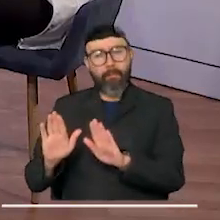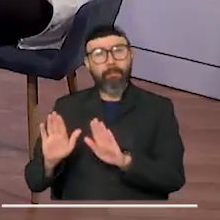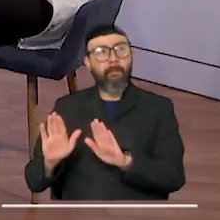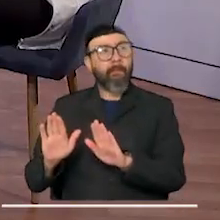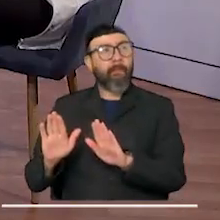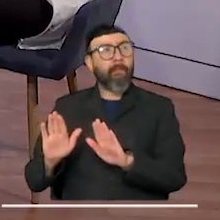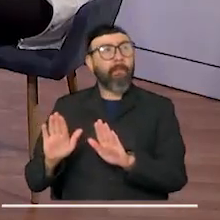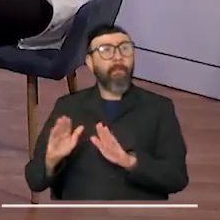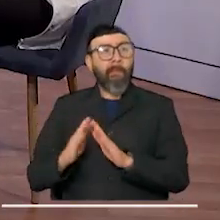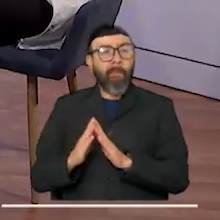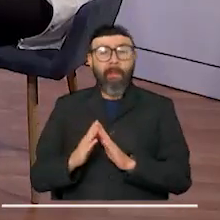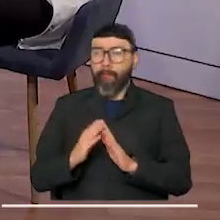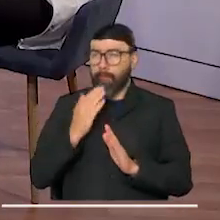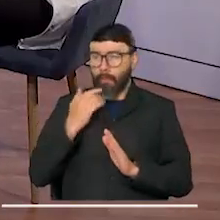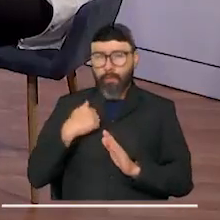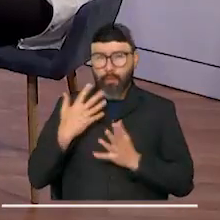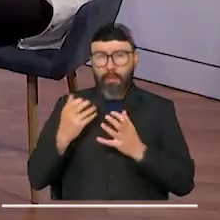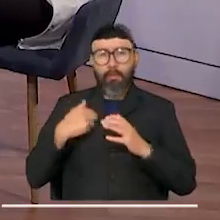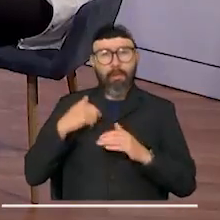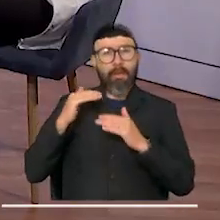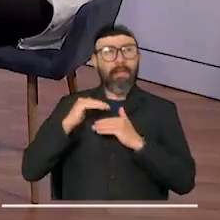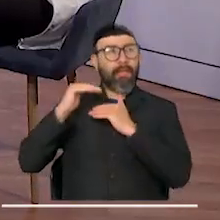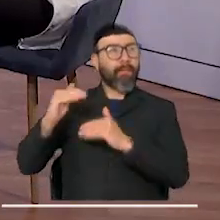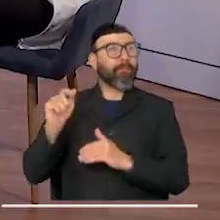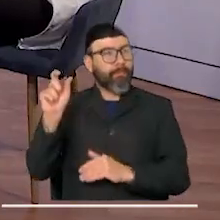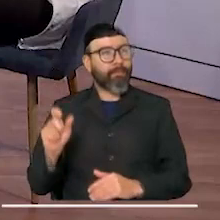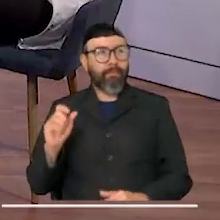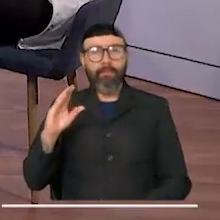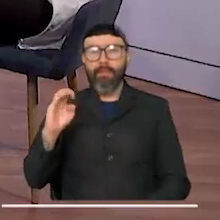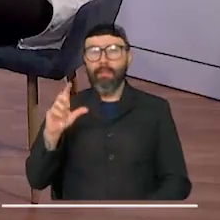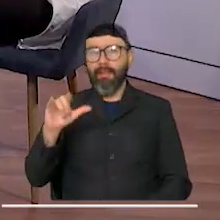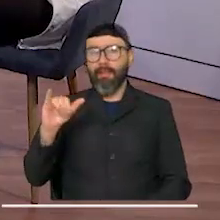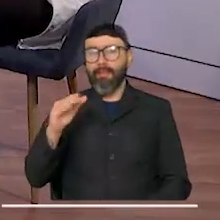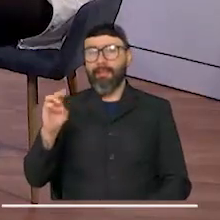haciéndole como un regalo a la doctora